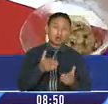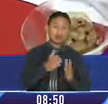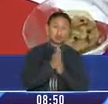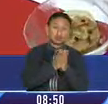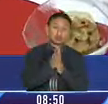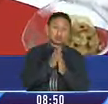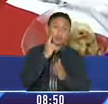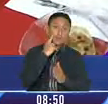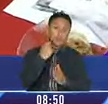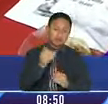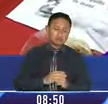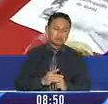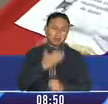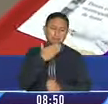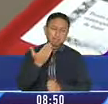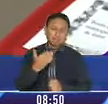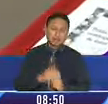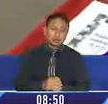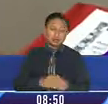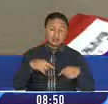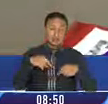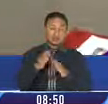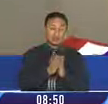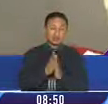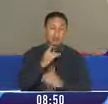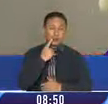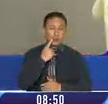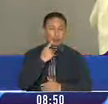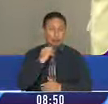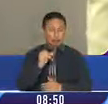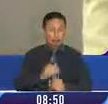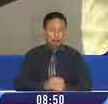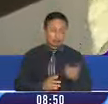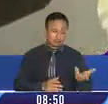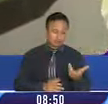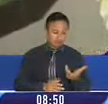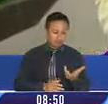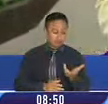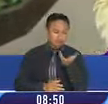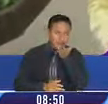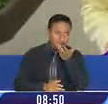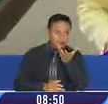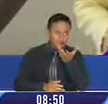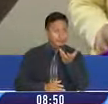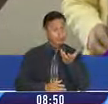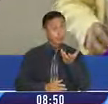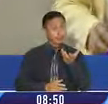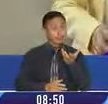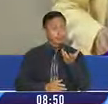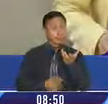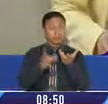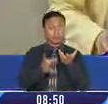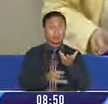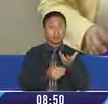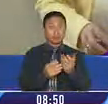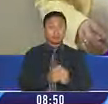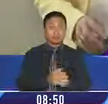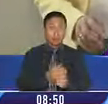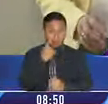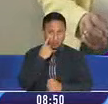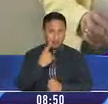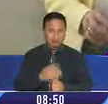azúcar, podemos utilizar el chocolate que es amargo, que es bastante llamativo para los niños. Y podemos añadir tal vez... Vamos a probar, sí.